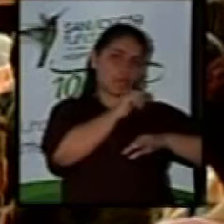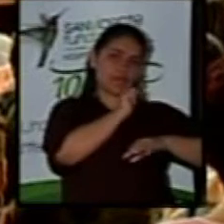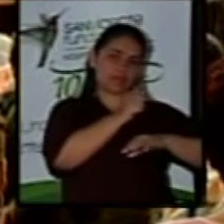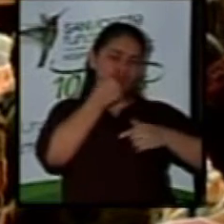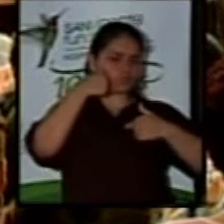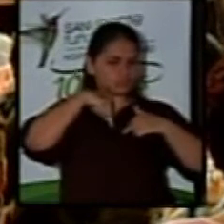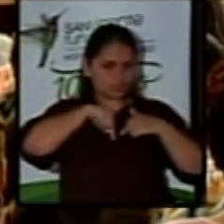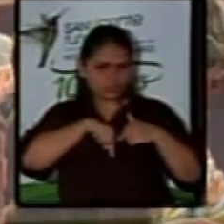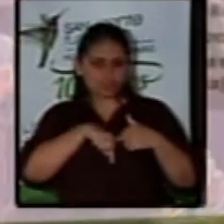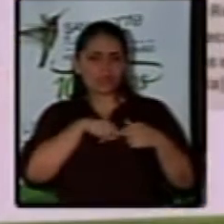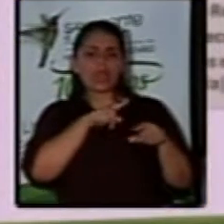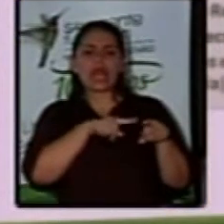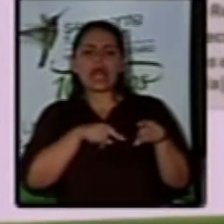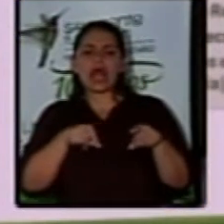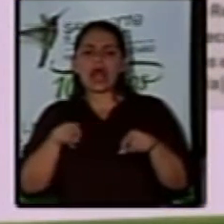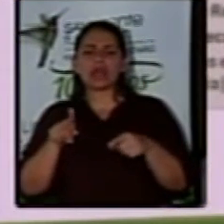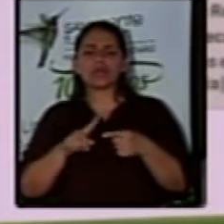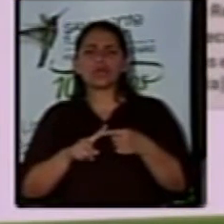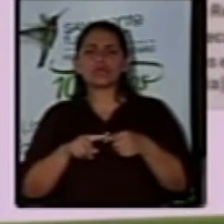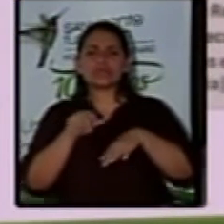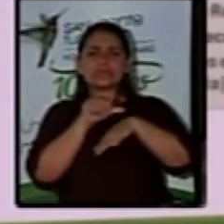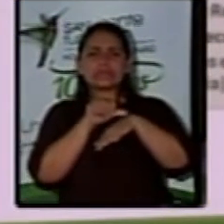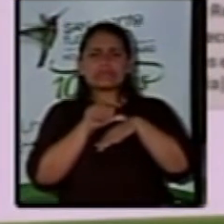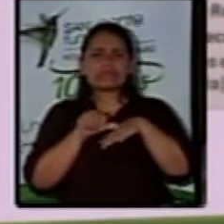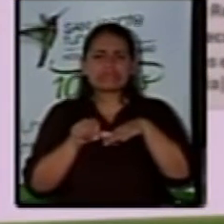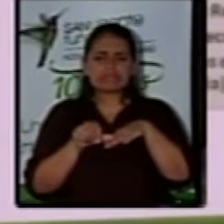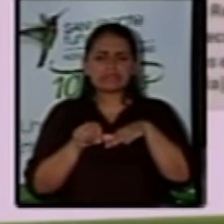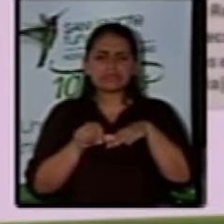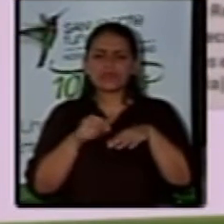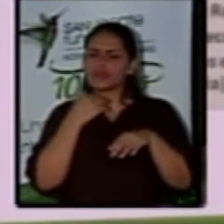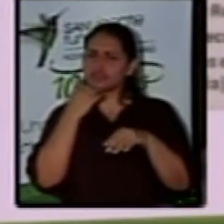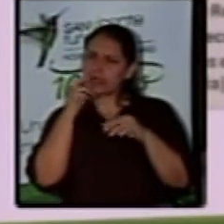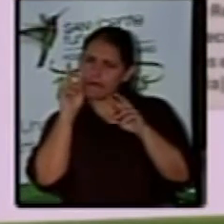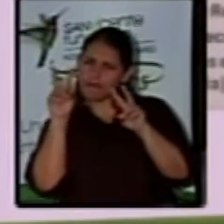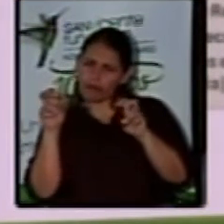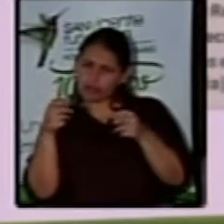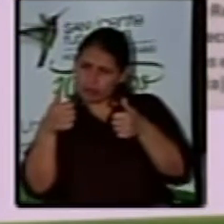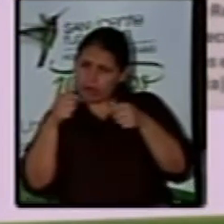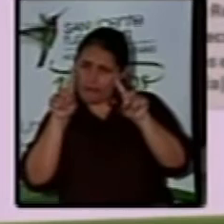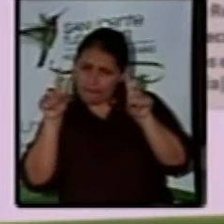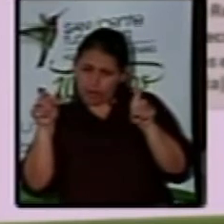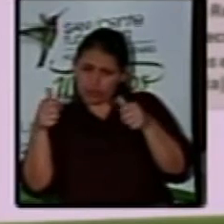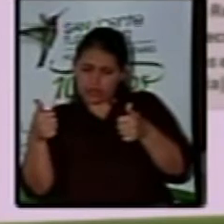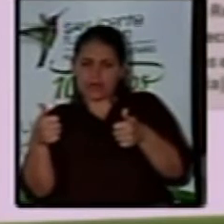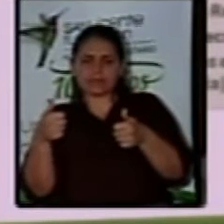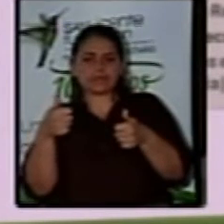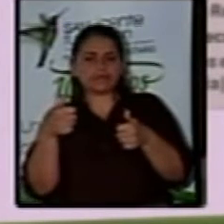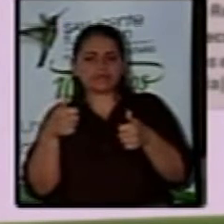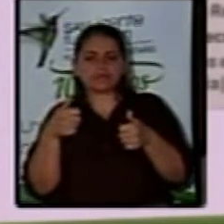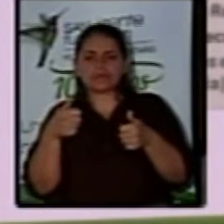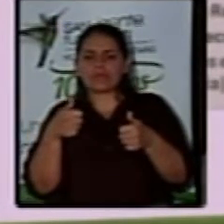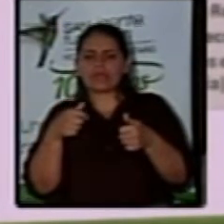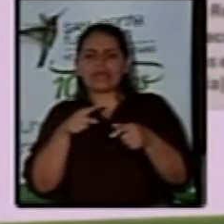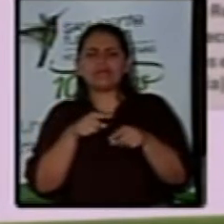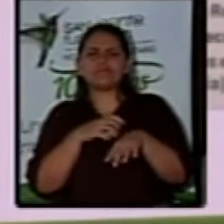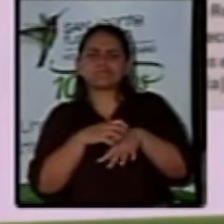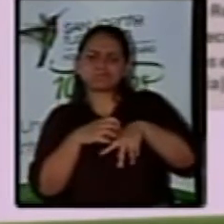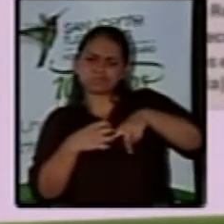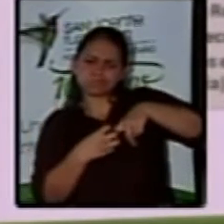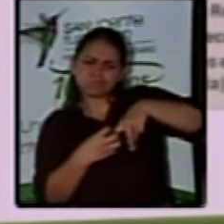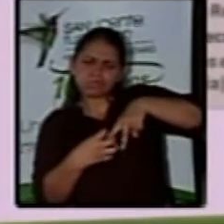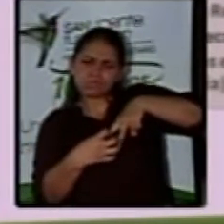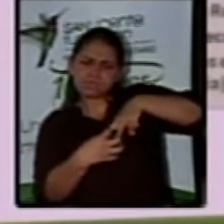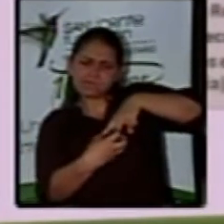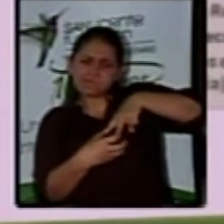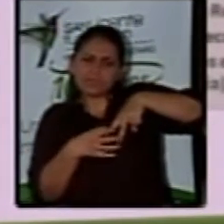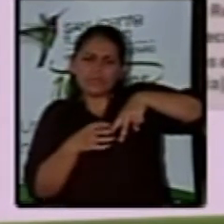Por ejemplo, el tratamiento quirúrgico, a ninguno no nos queda duda, pues no se quedó bien la foto. Acá hay una persona con venas varicosas,